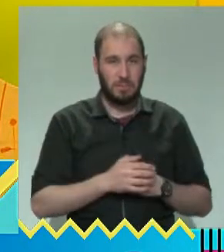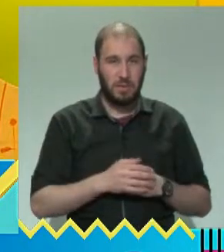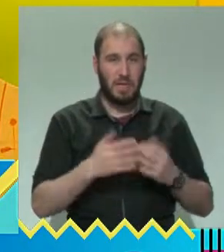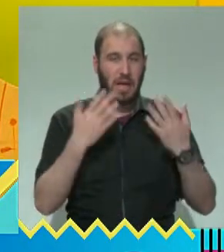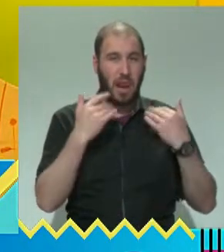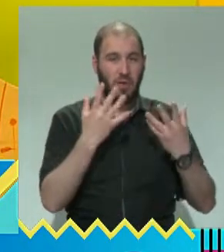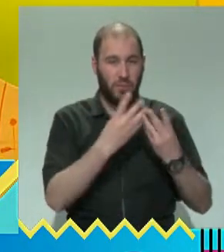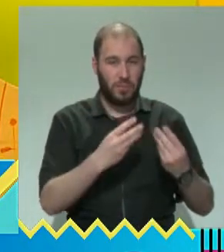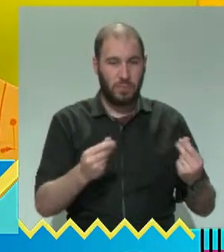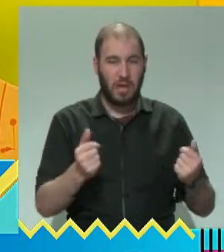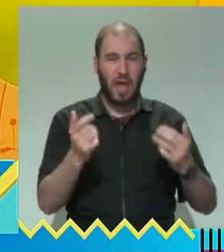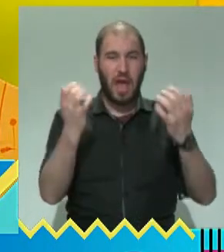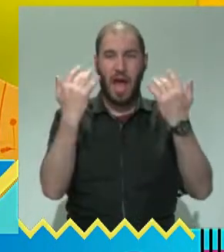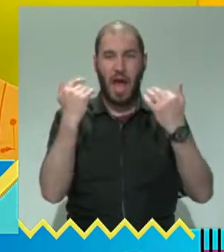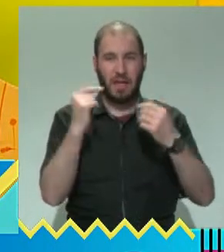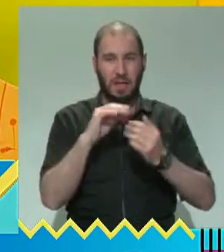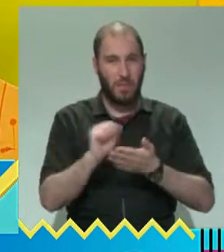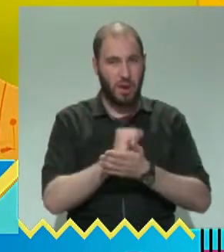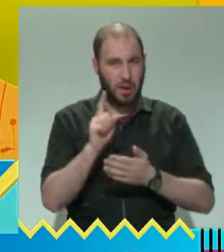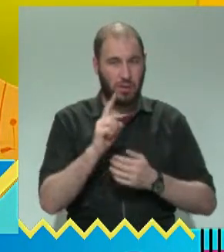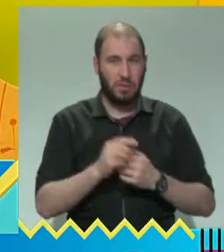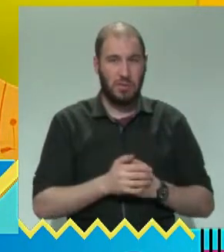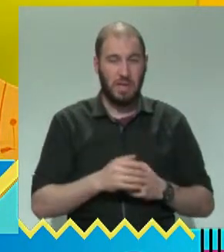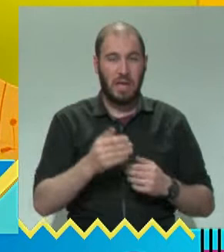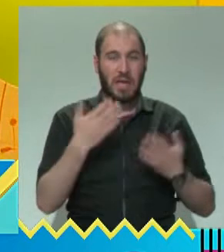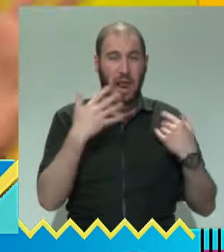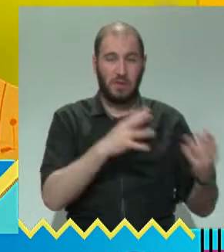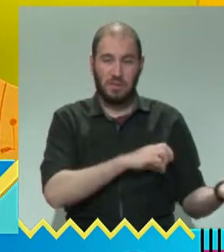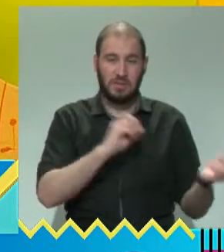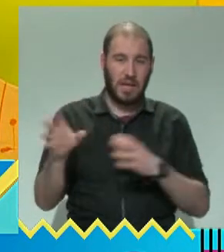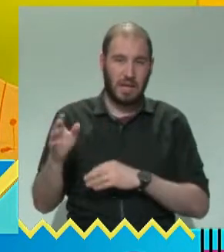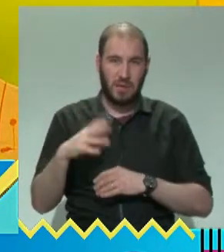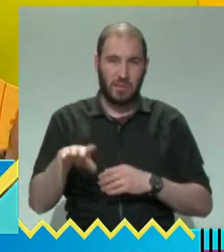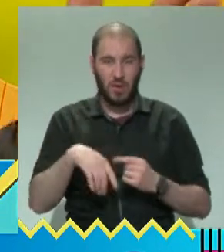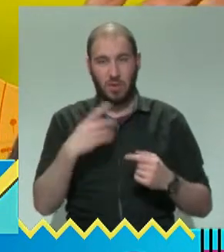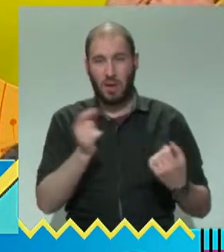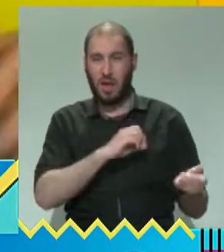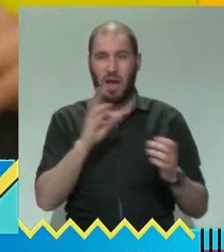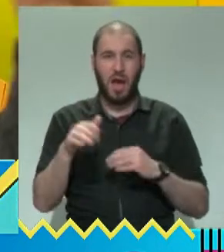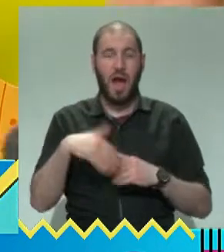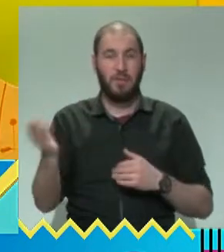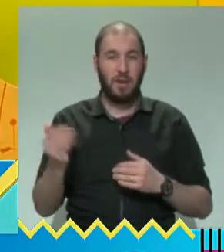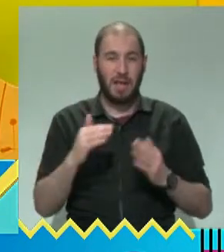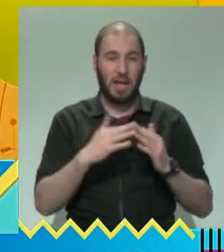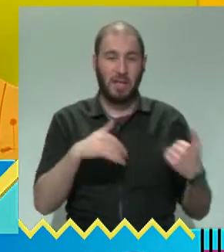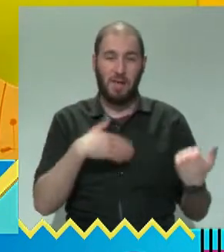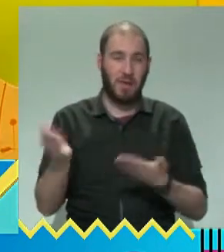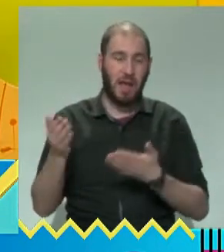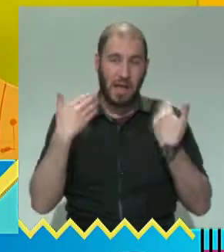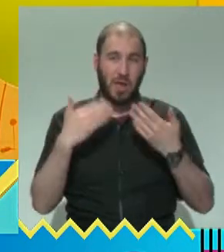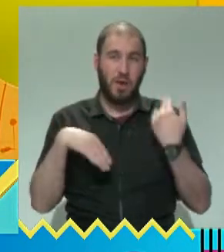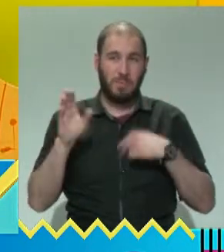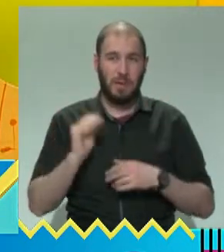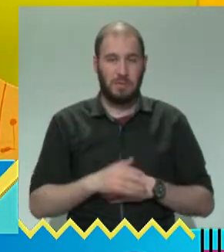elimina calorías, el aire acondicionado no las elimina, saca el calor de un lugar y lo pone en otra. Afuera de la casa hace más calor, el